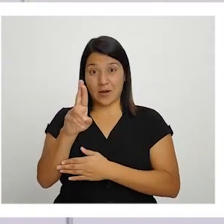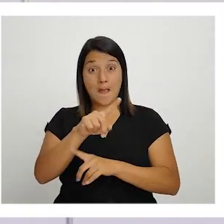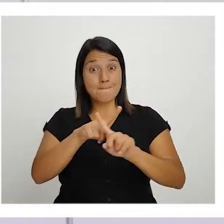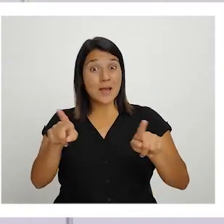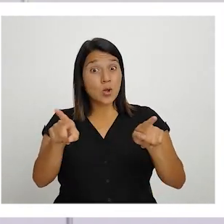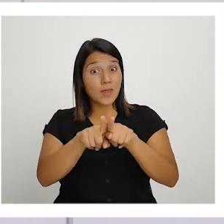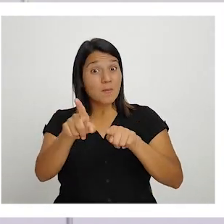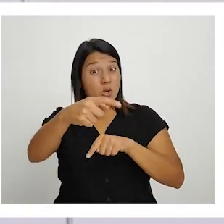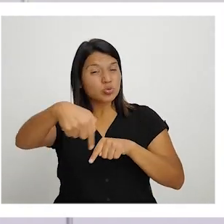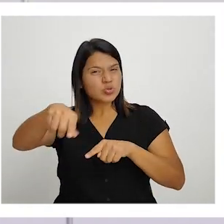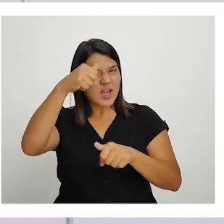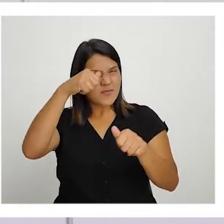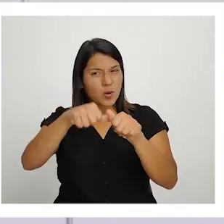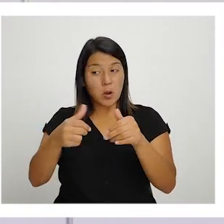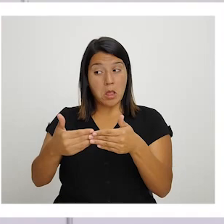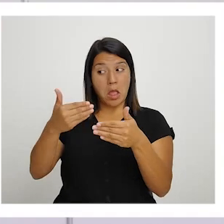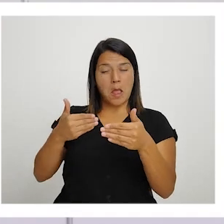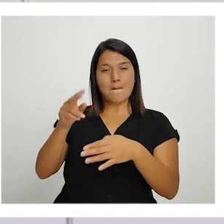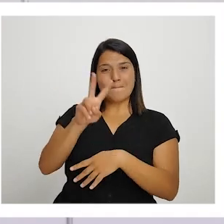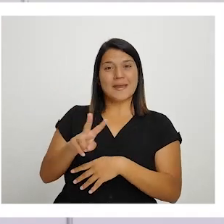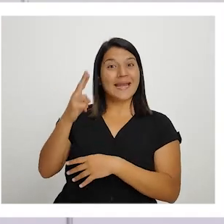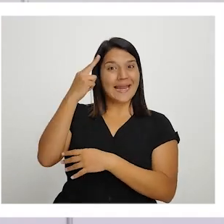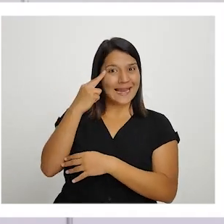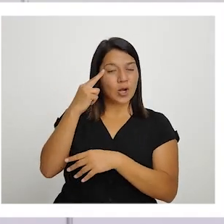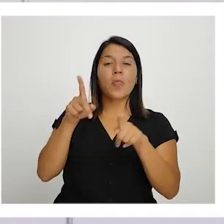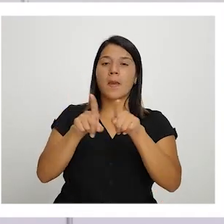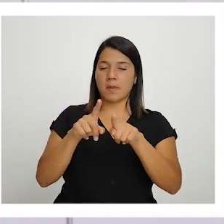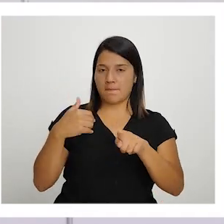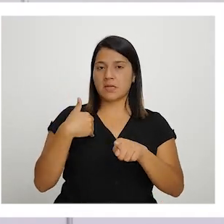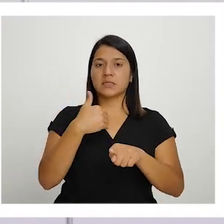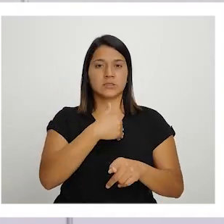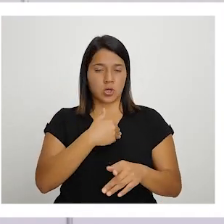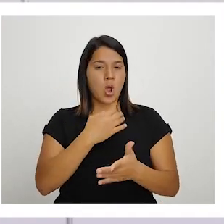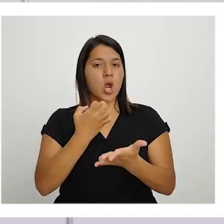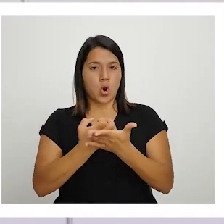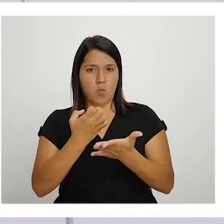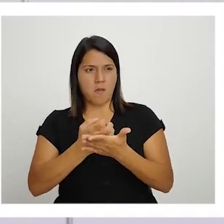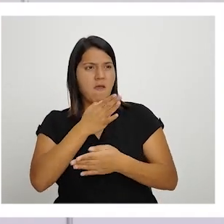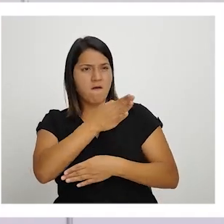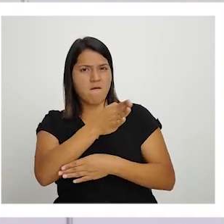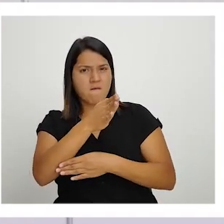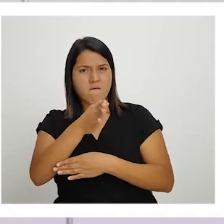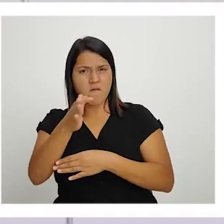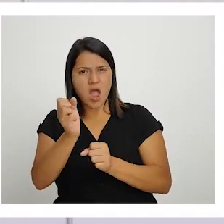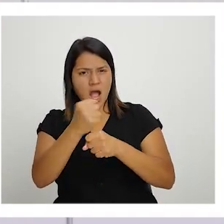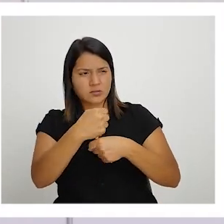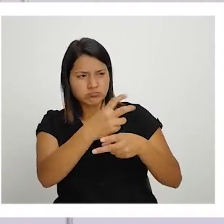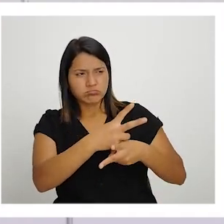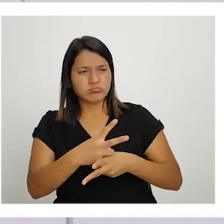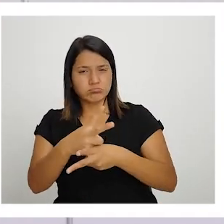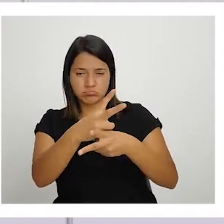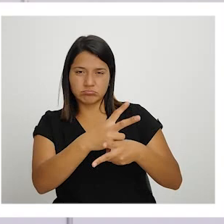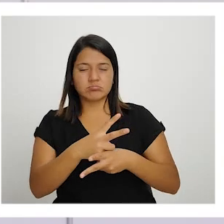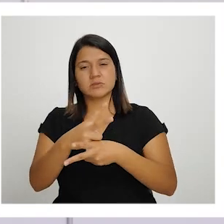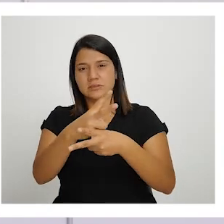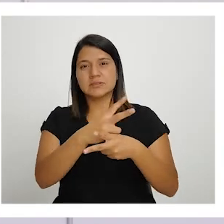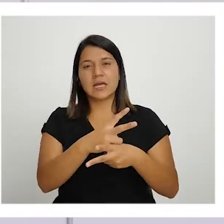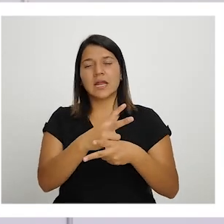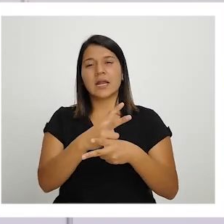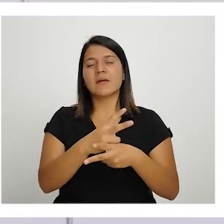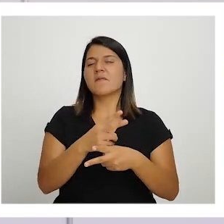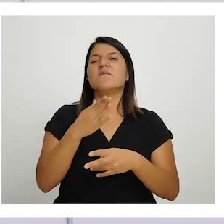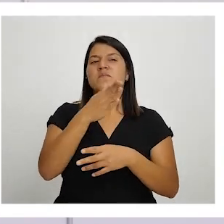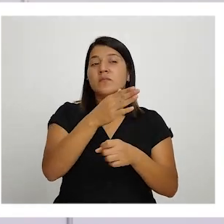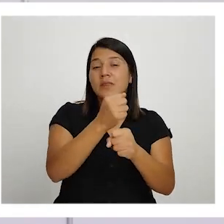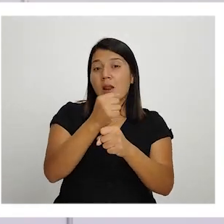poco fue el Viernes Negro y también el Ministerio de Economía realizó una serie de operativos, por decirlo así, operativos, trabajos